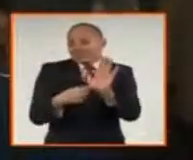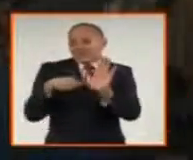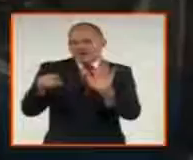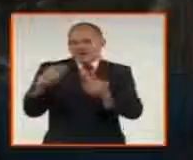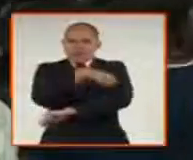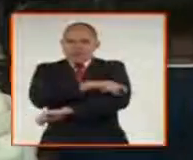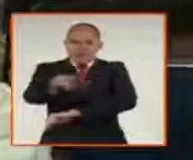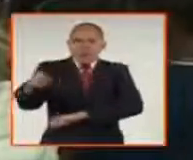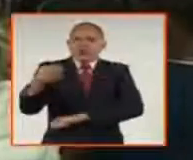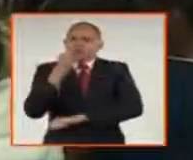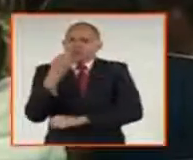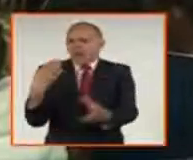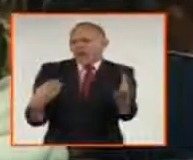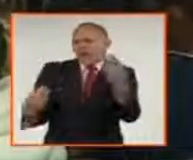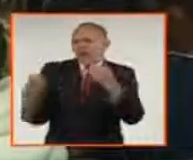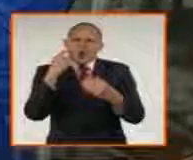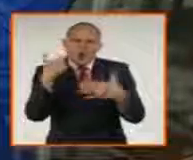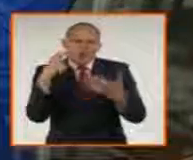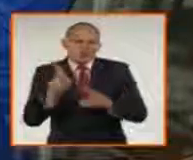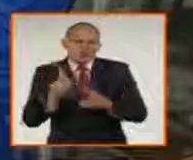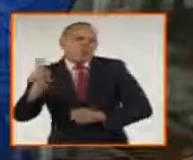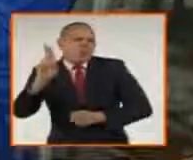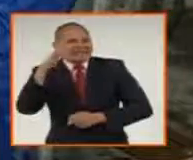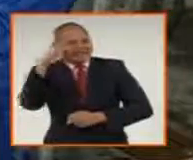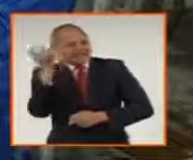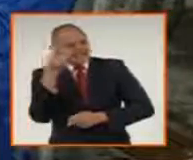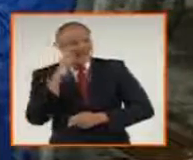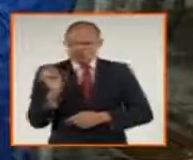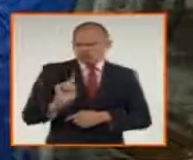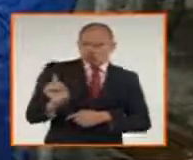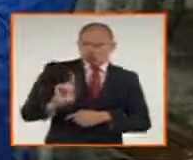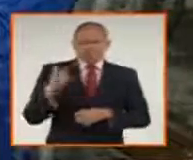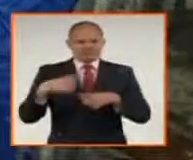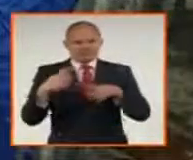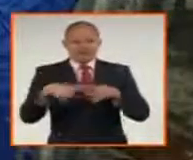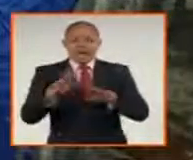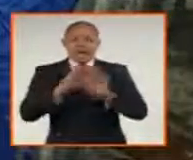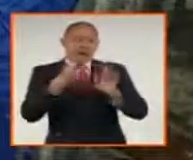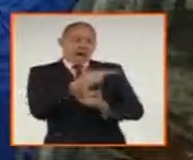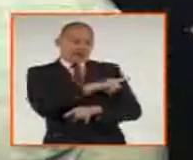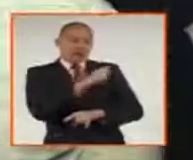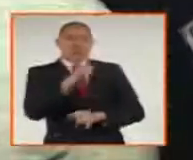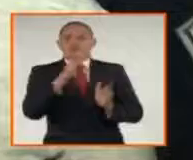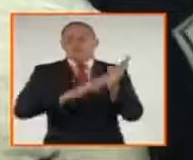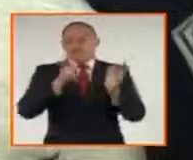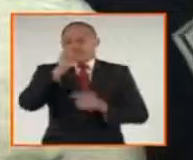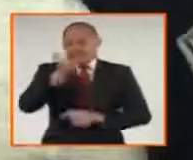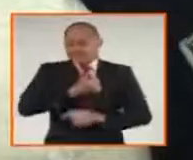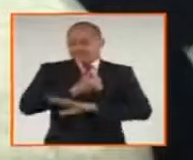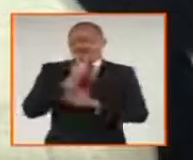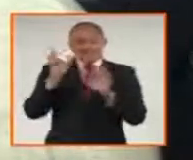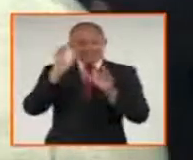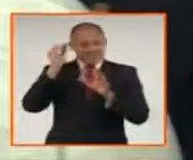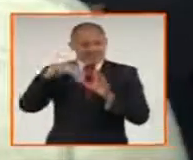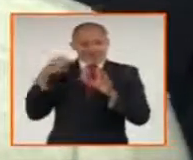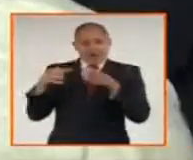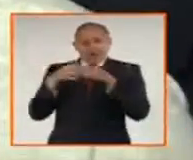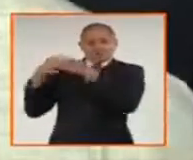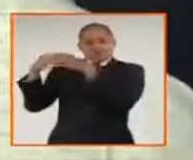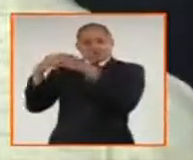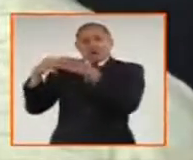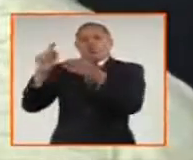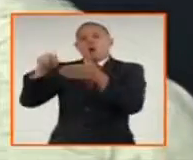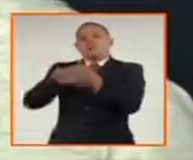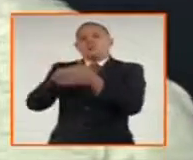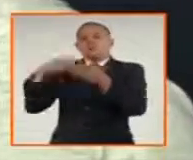modificación al proyecto que recibió en el mes de diciembre pasado el visto bueno de la Asamblea Nacional del Poder Popular.